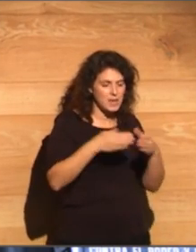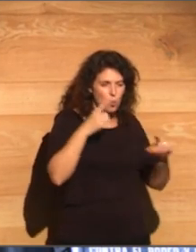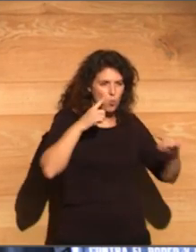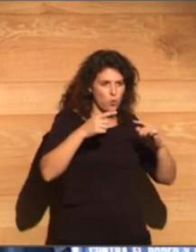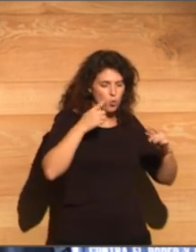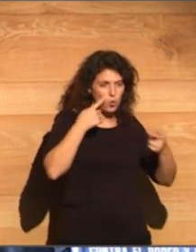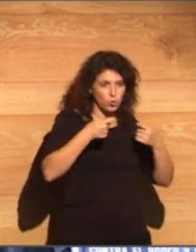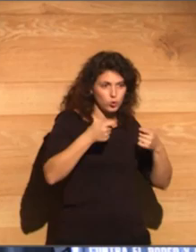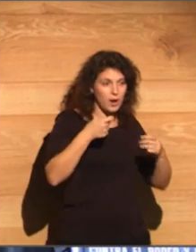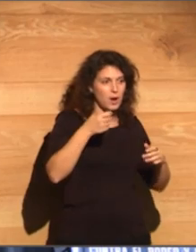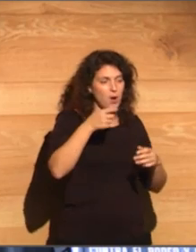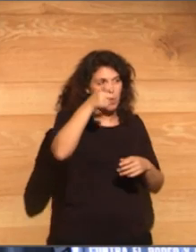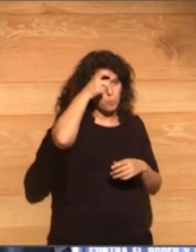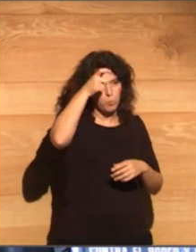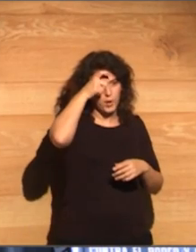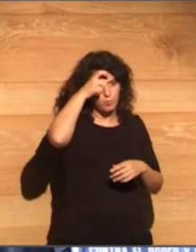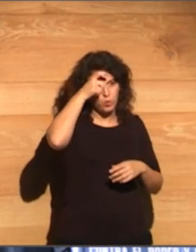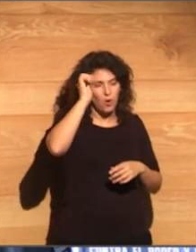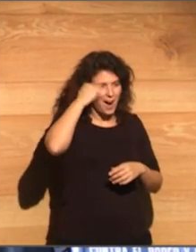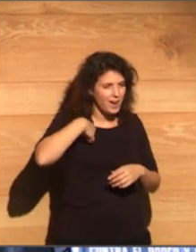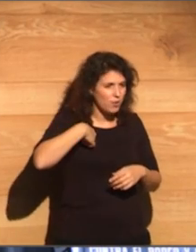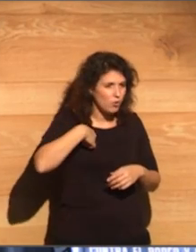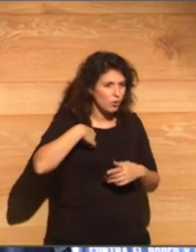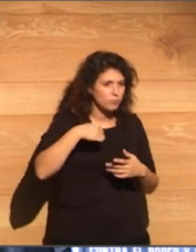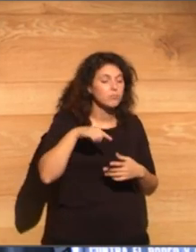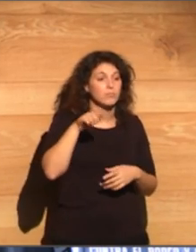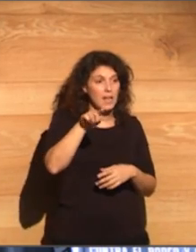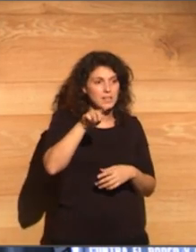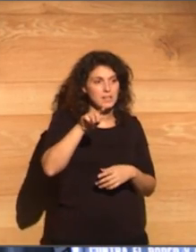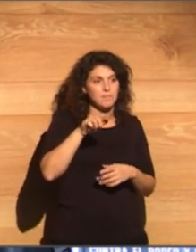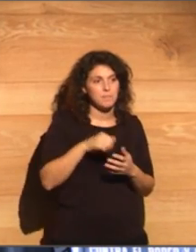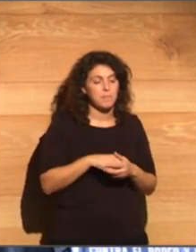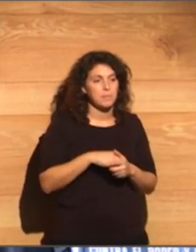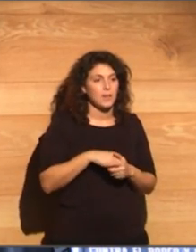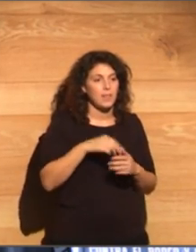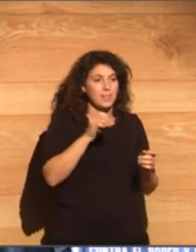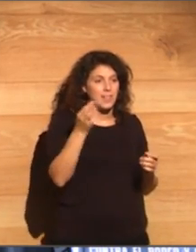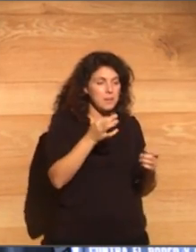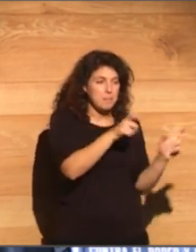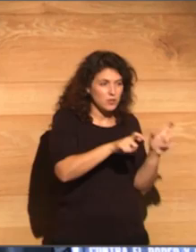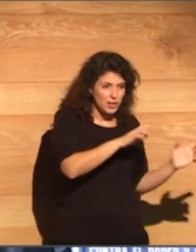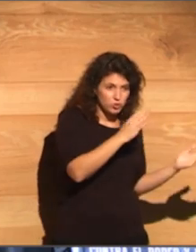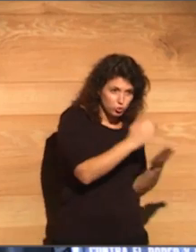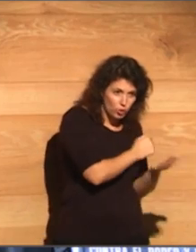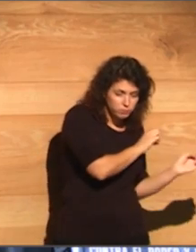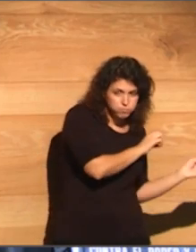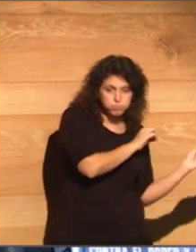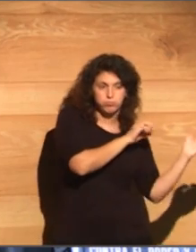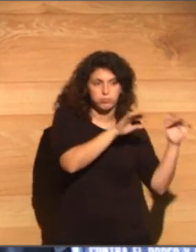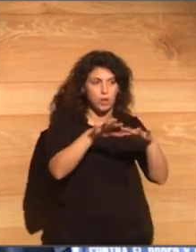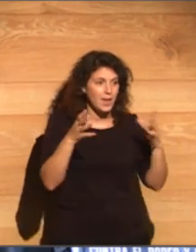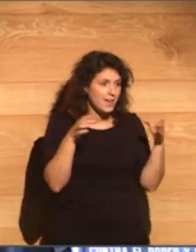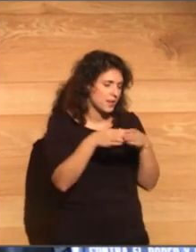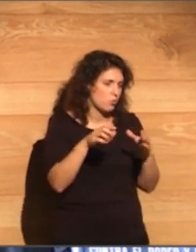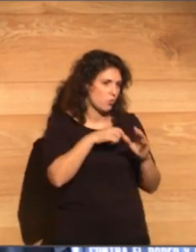un pueblo de Aragón, creo que era Sos del Rey Católico, Sos del ¿no? Rey Católico. Tienes que trasladar a toda esa gente a un sitio, el equipo completo, no